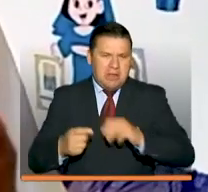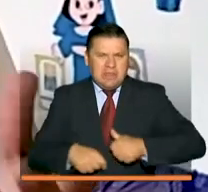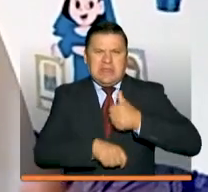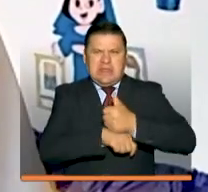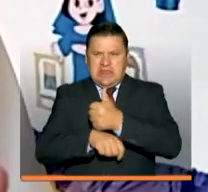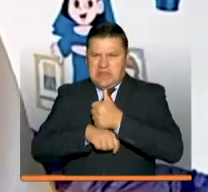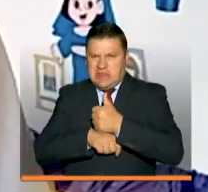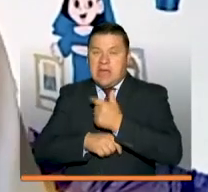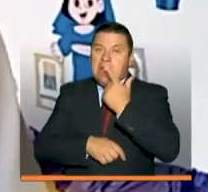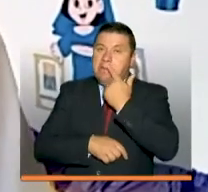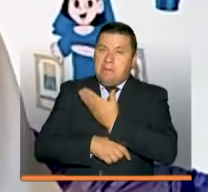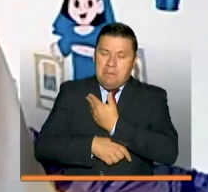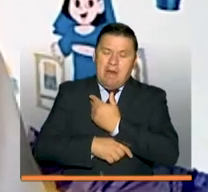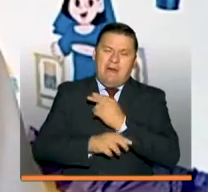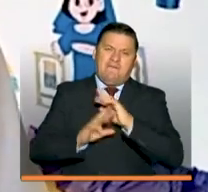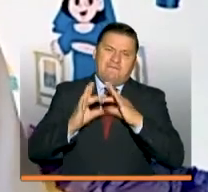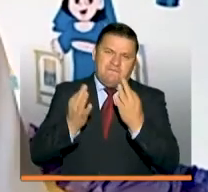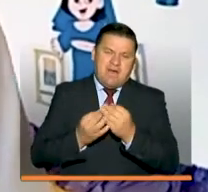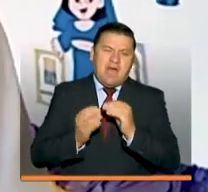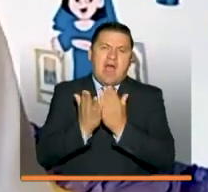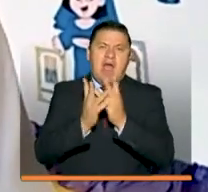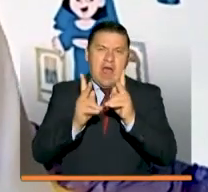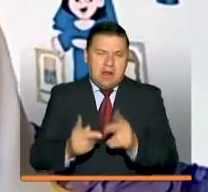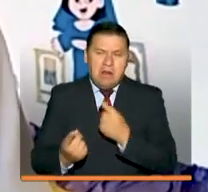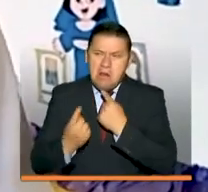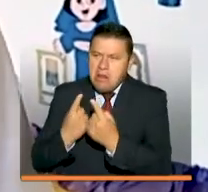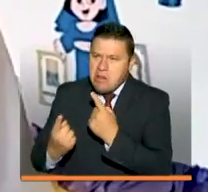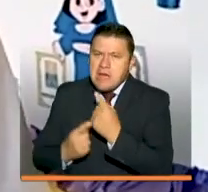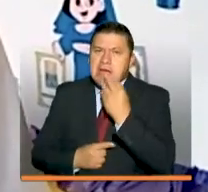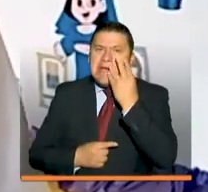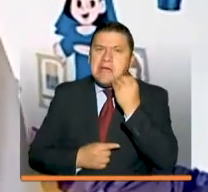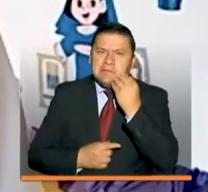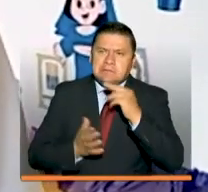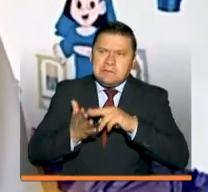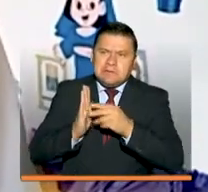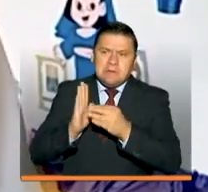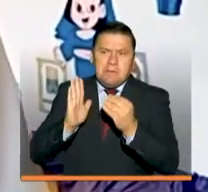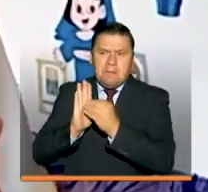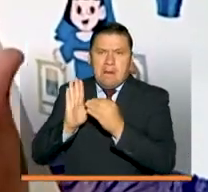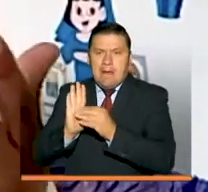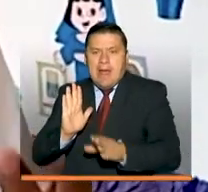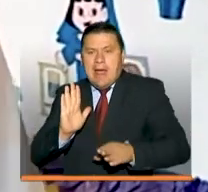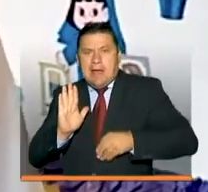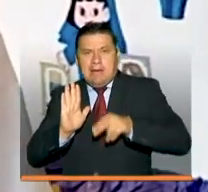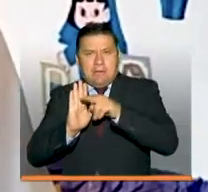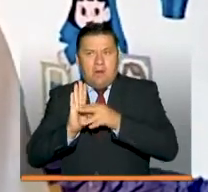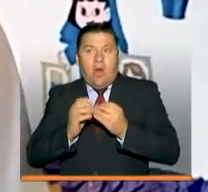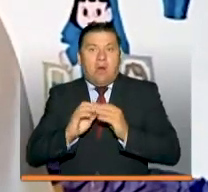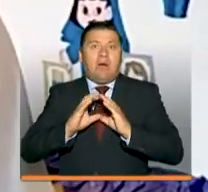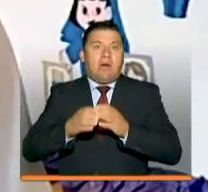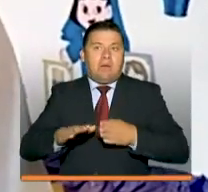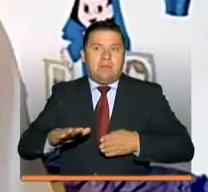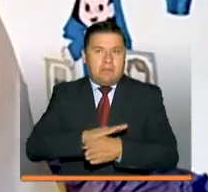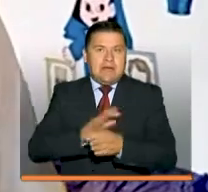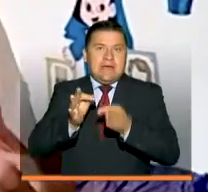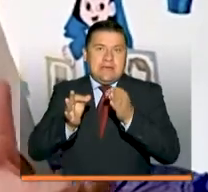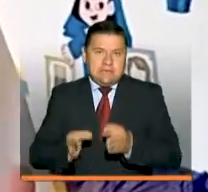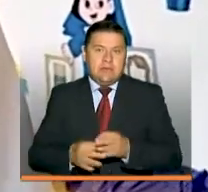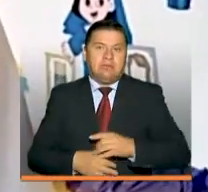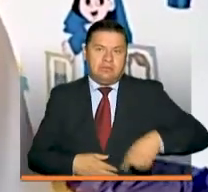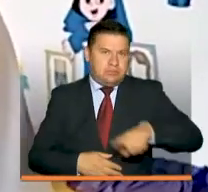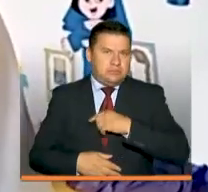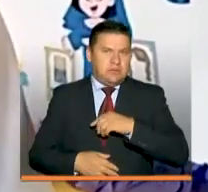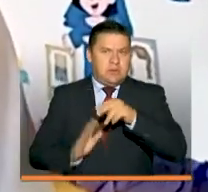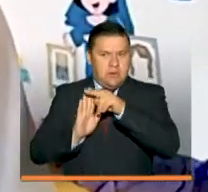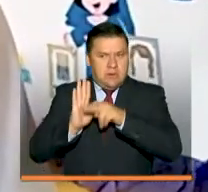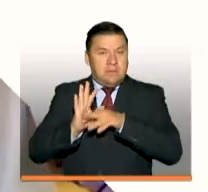directivas, con padres de familia y con alumnos sobre esa experiencia significativa que han tenido de regreso a clase de una manera segura, cumpliendo todos